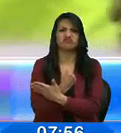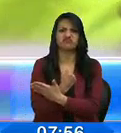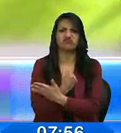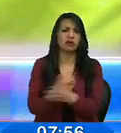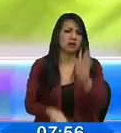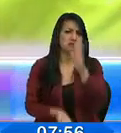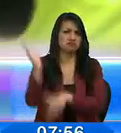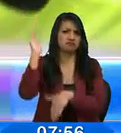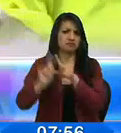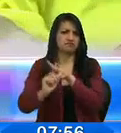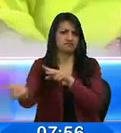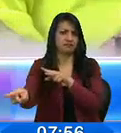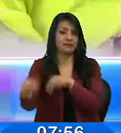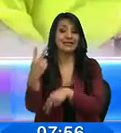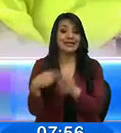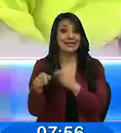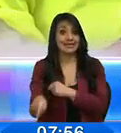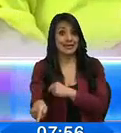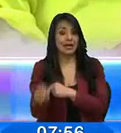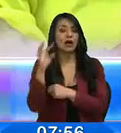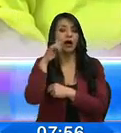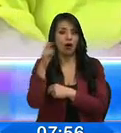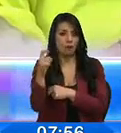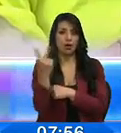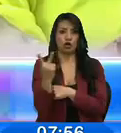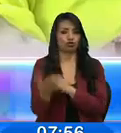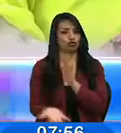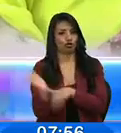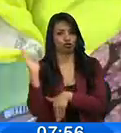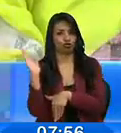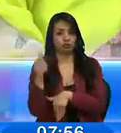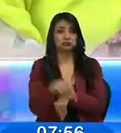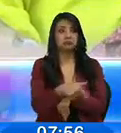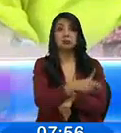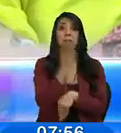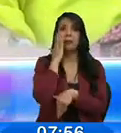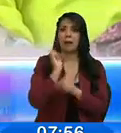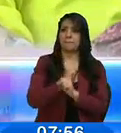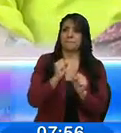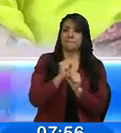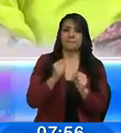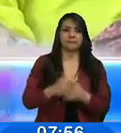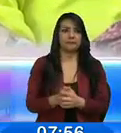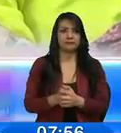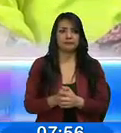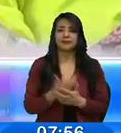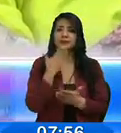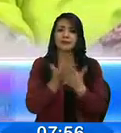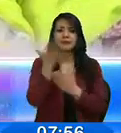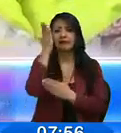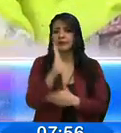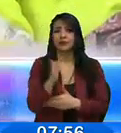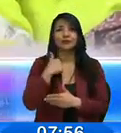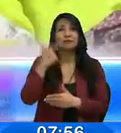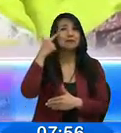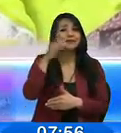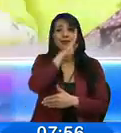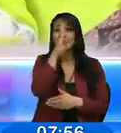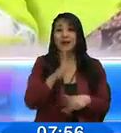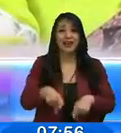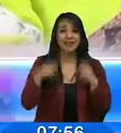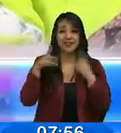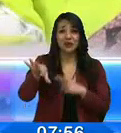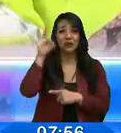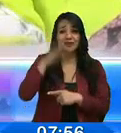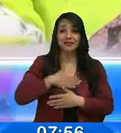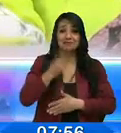pequeña y a un hijo varón. Yo les doy gracias a Dios, porque yo nunca pensé encontrar a mis hijos. Pero yo sí